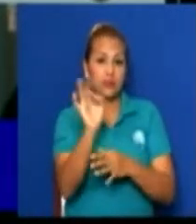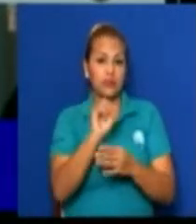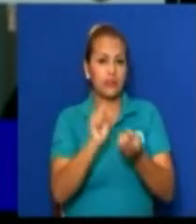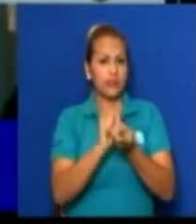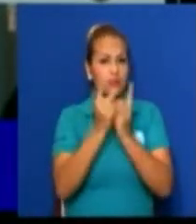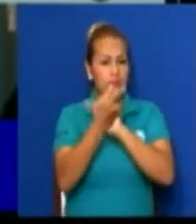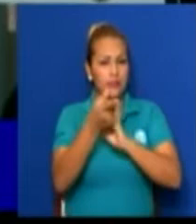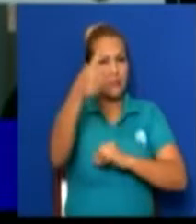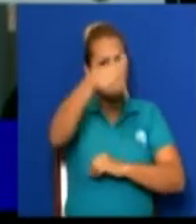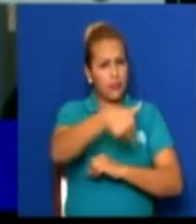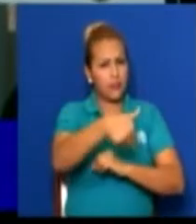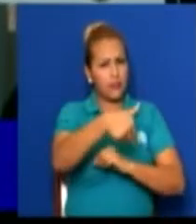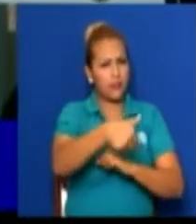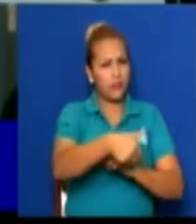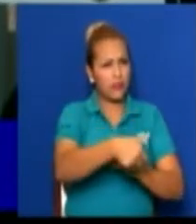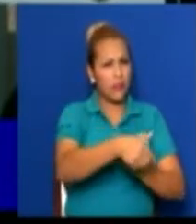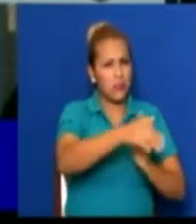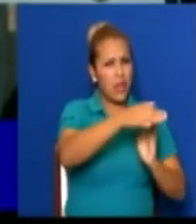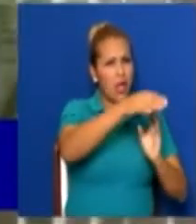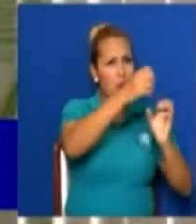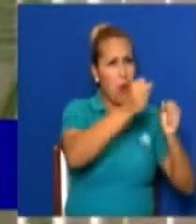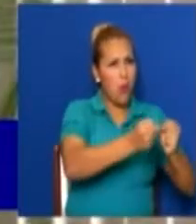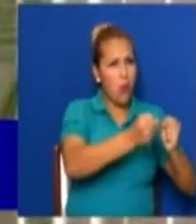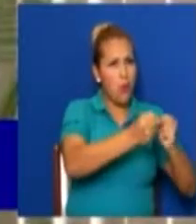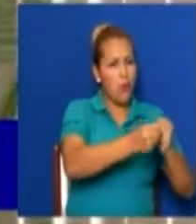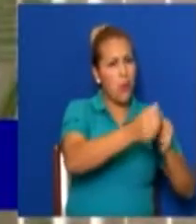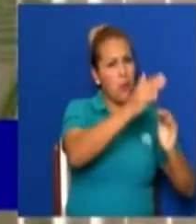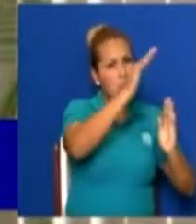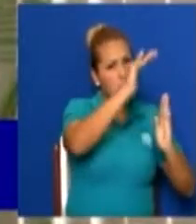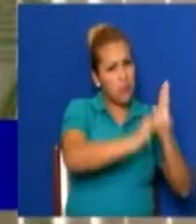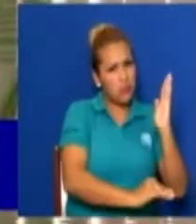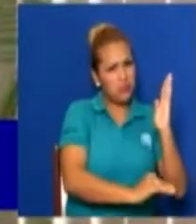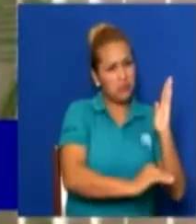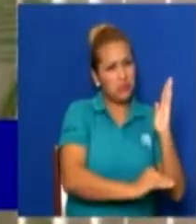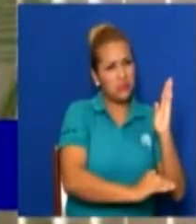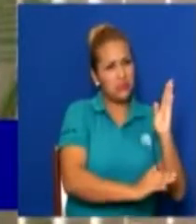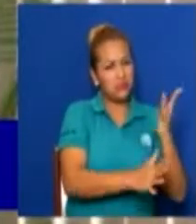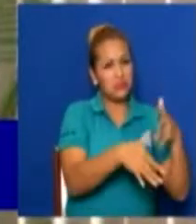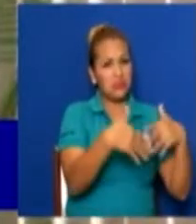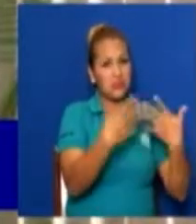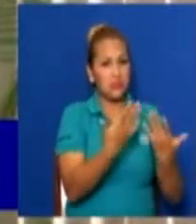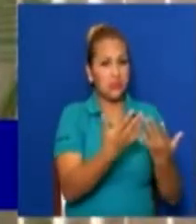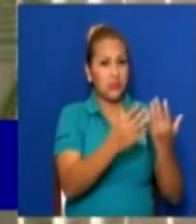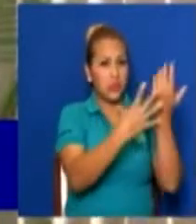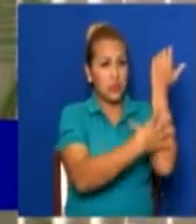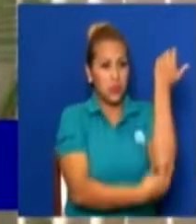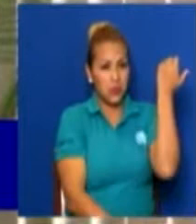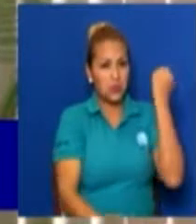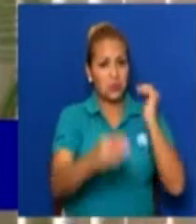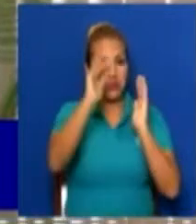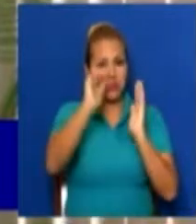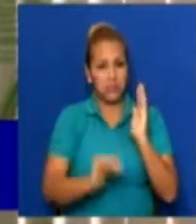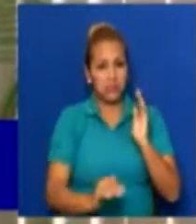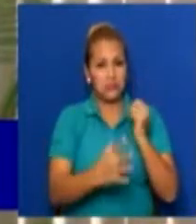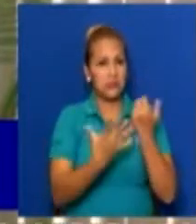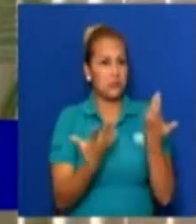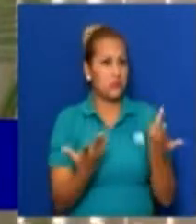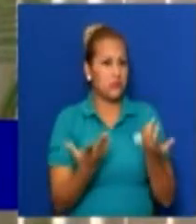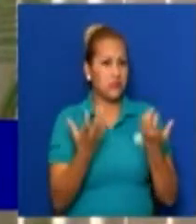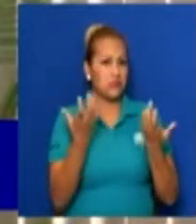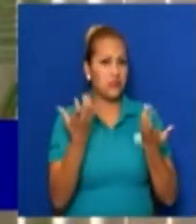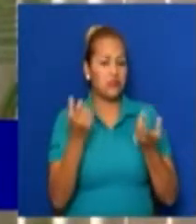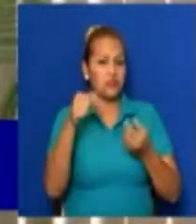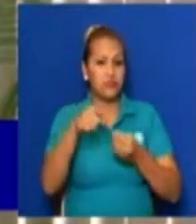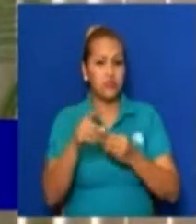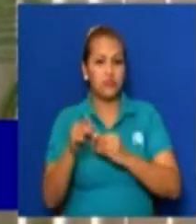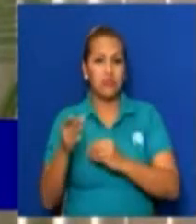decrecido el empleo, ha decrecido la pobreza y ha disminuido la